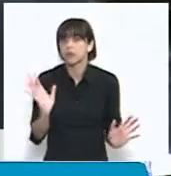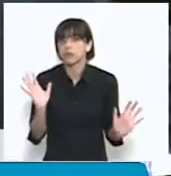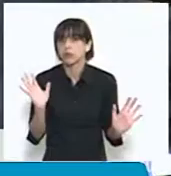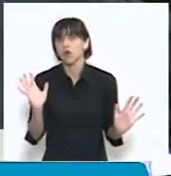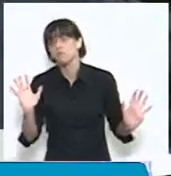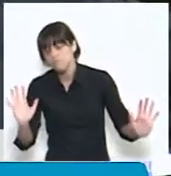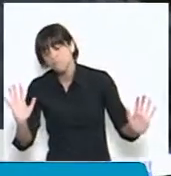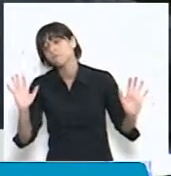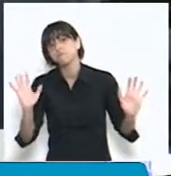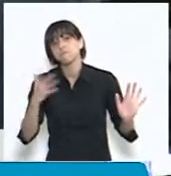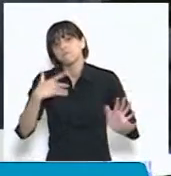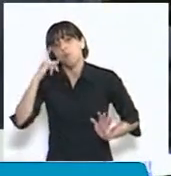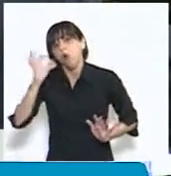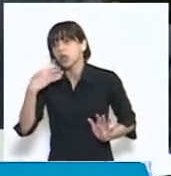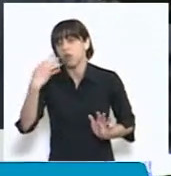Pero así también,